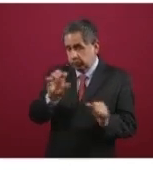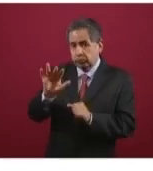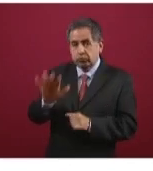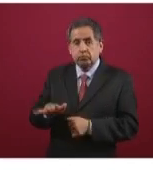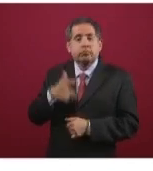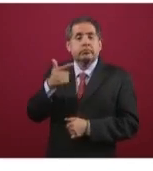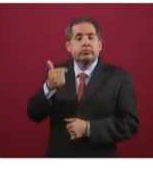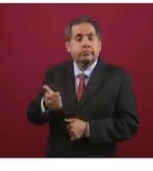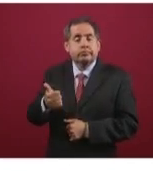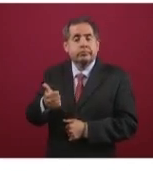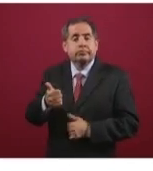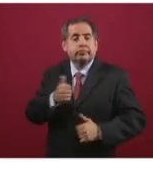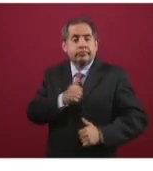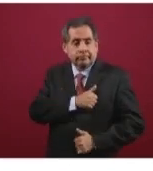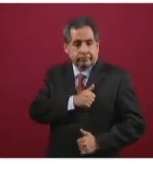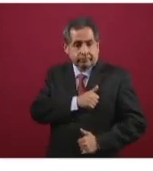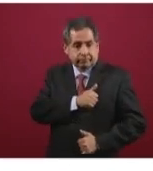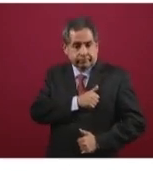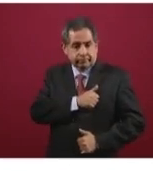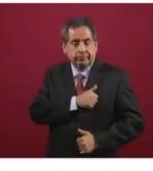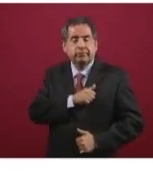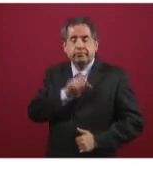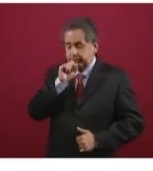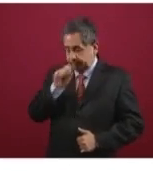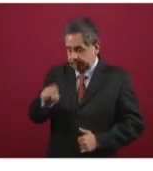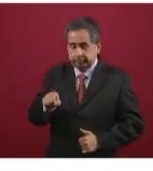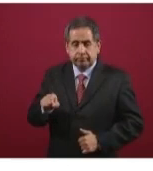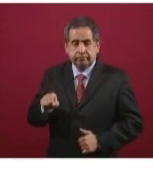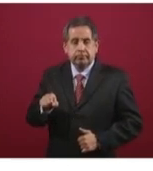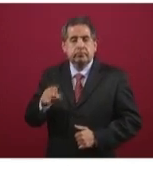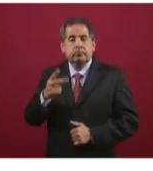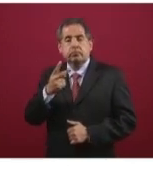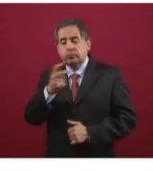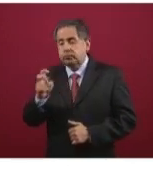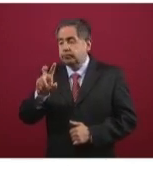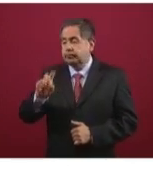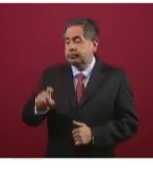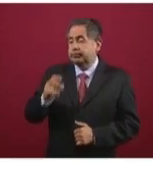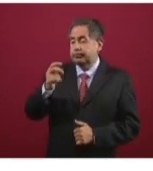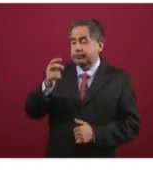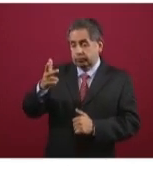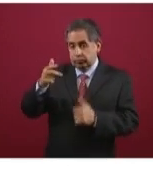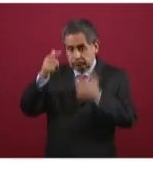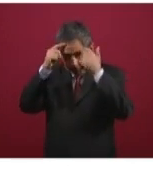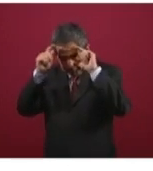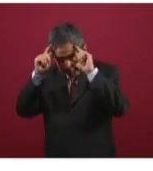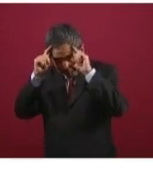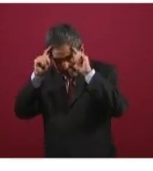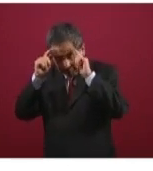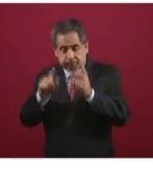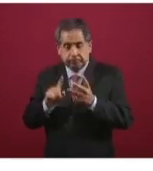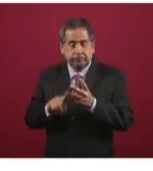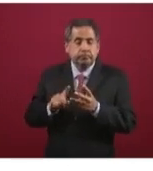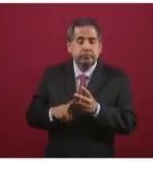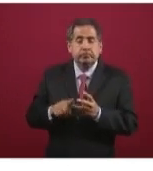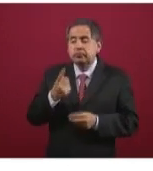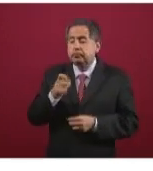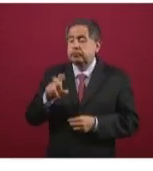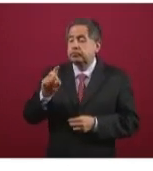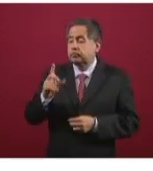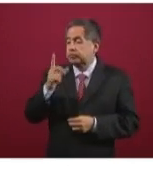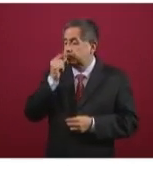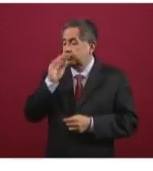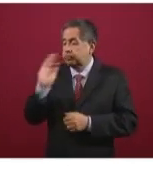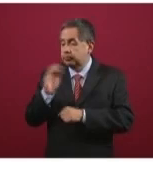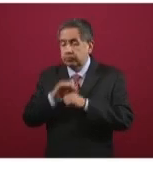2.657 efectivos de Sedena en su despliegue permanente, 238 de SEMAR y 130 de Policía Federal